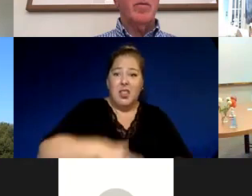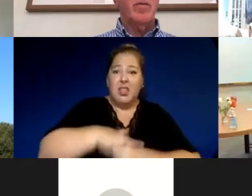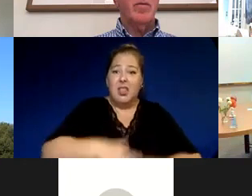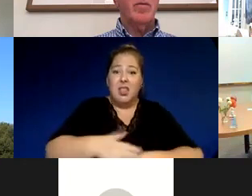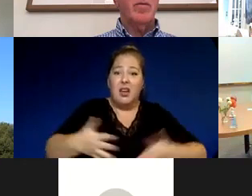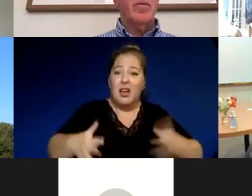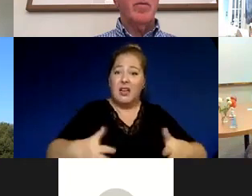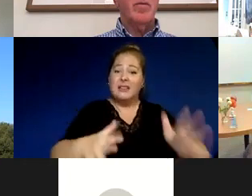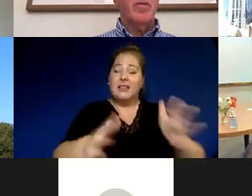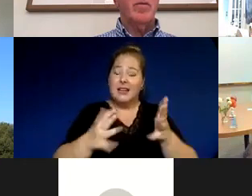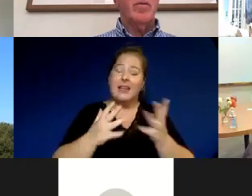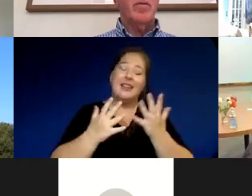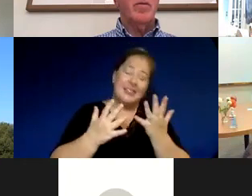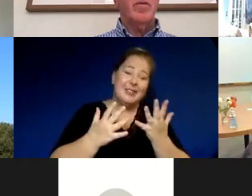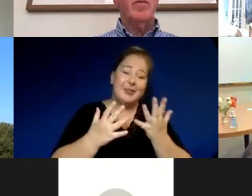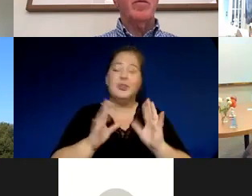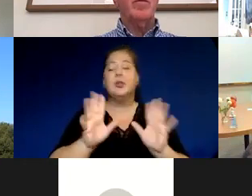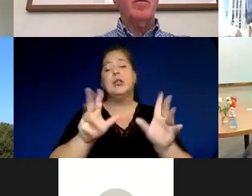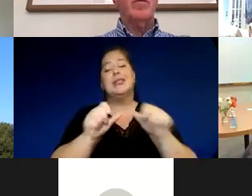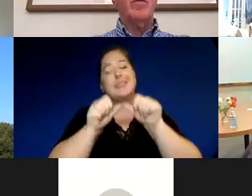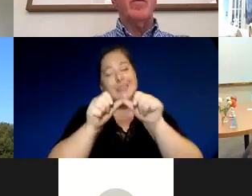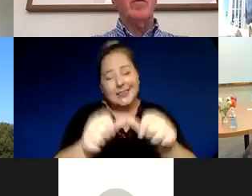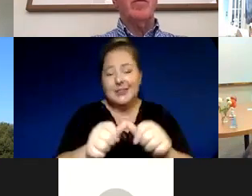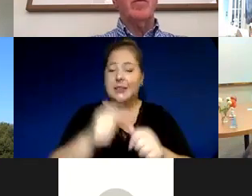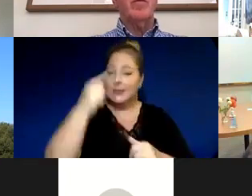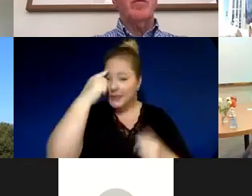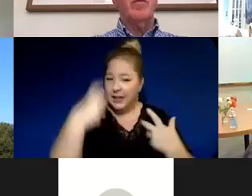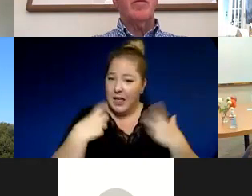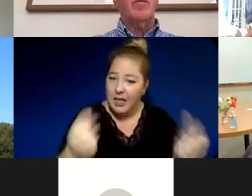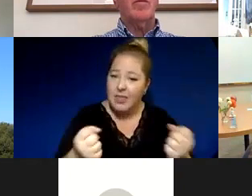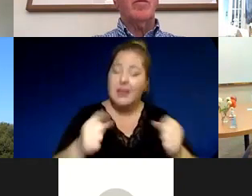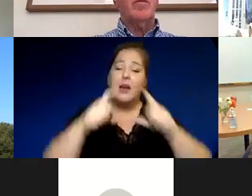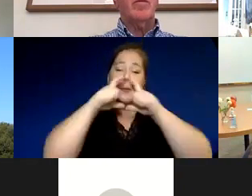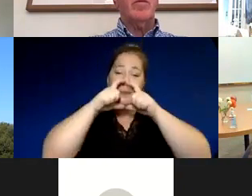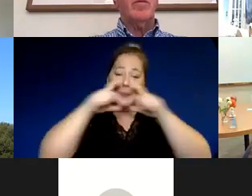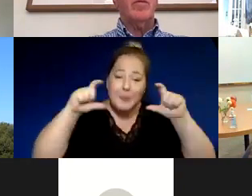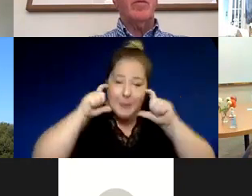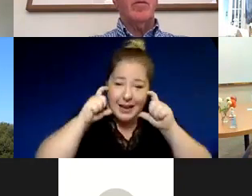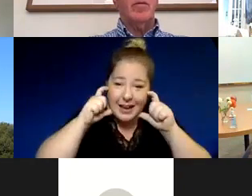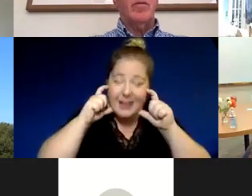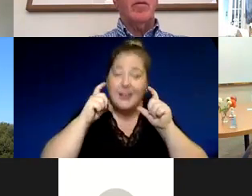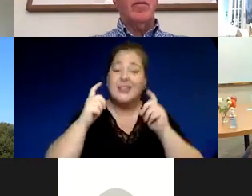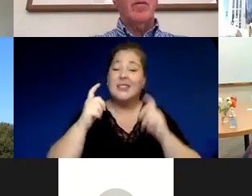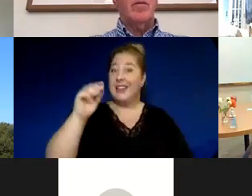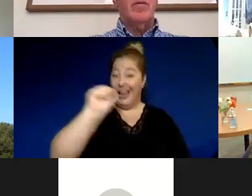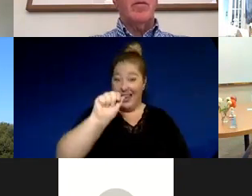a protegerse de las partículas del incendio que los pueden